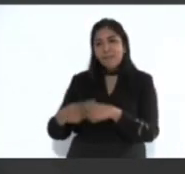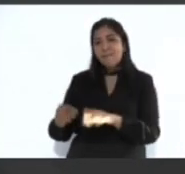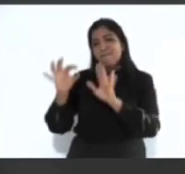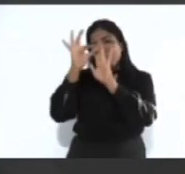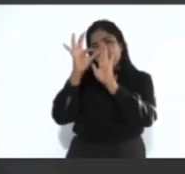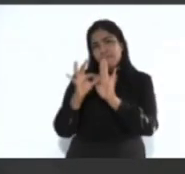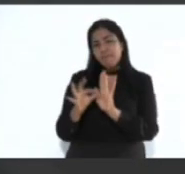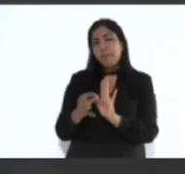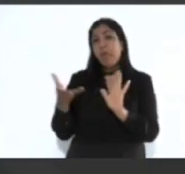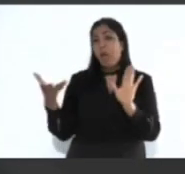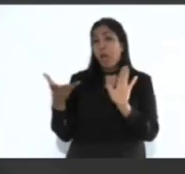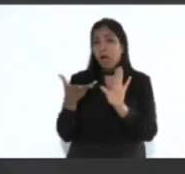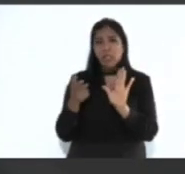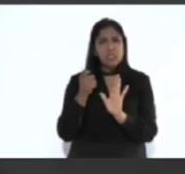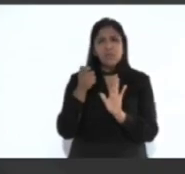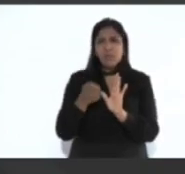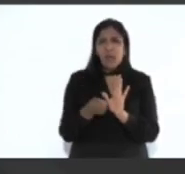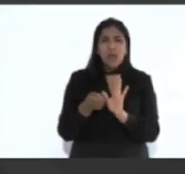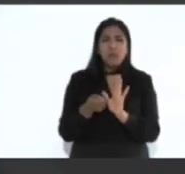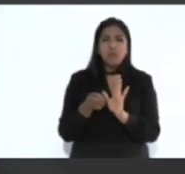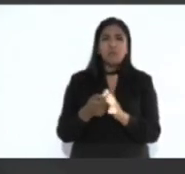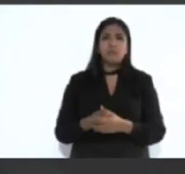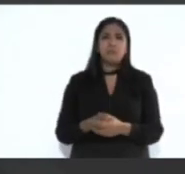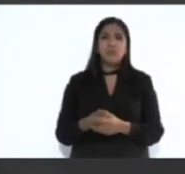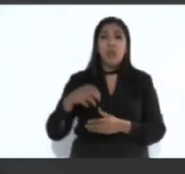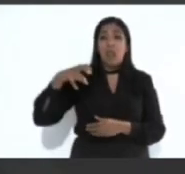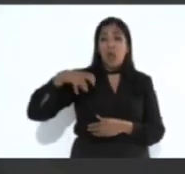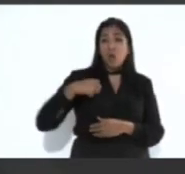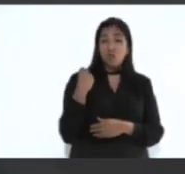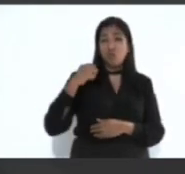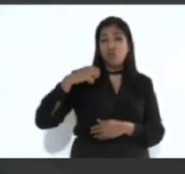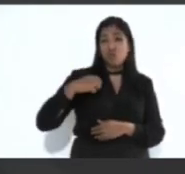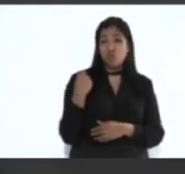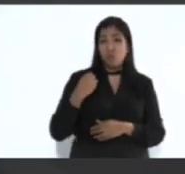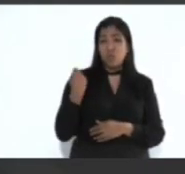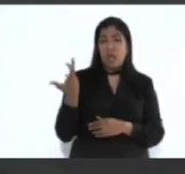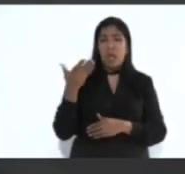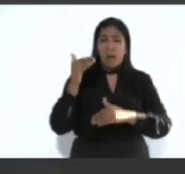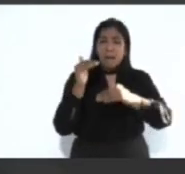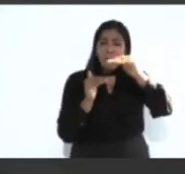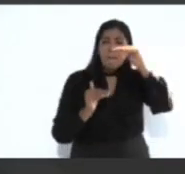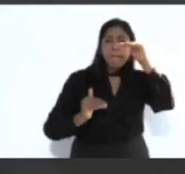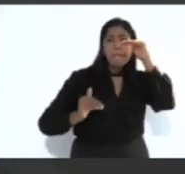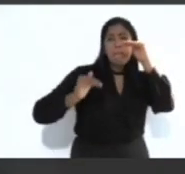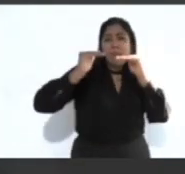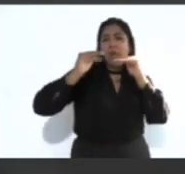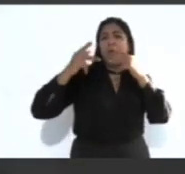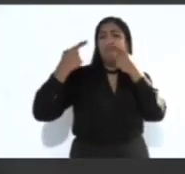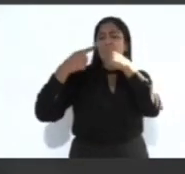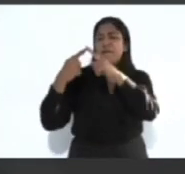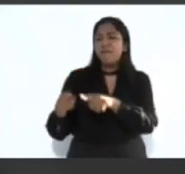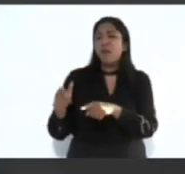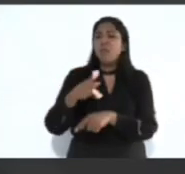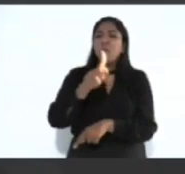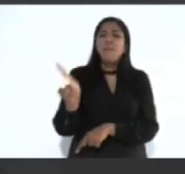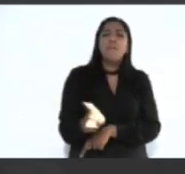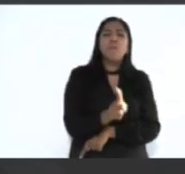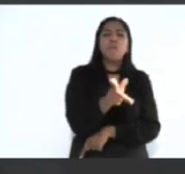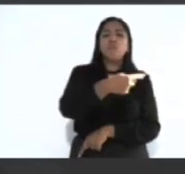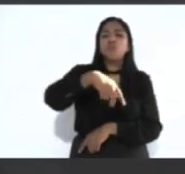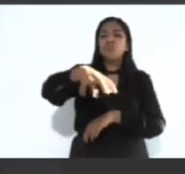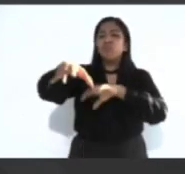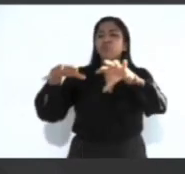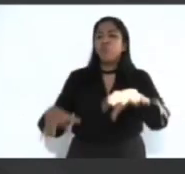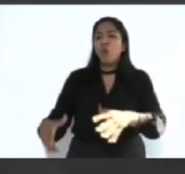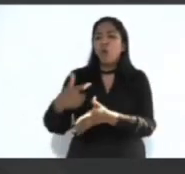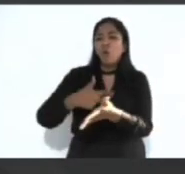serán un parteaguas dentro de la lucha por la igualdad y el beneficio de millones